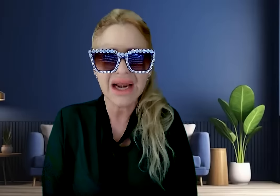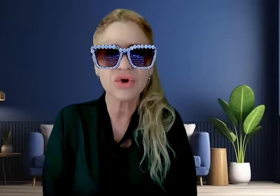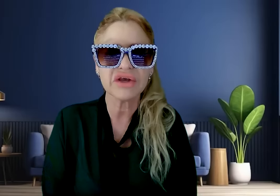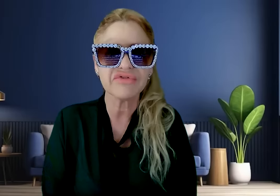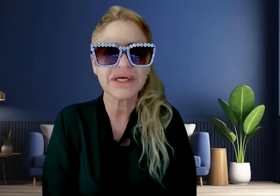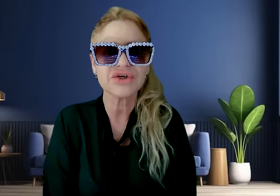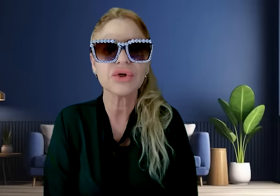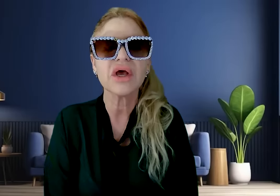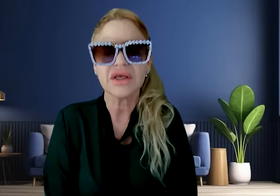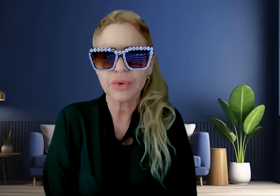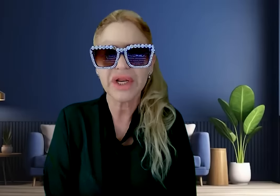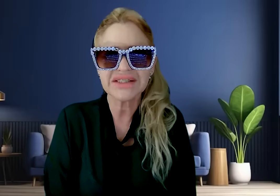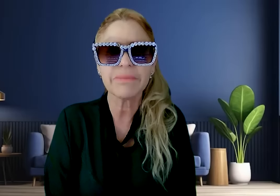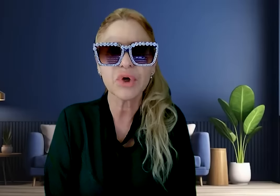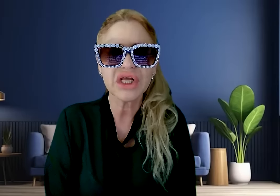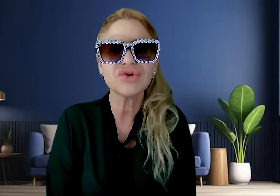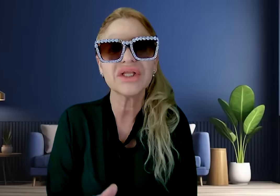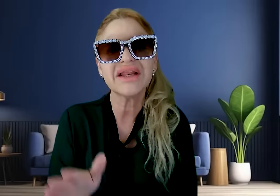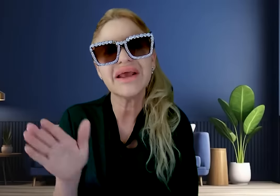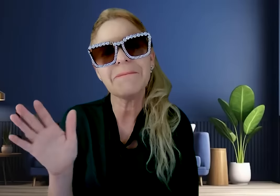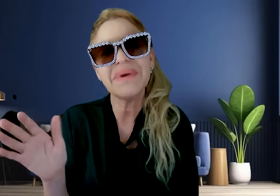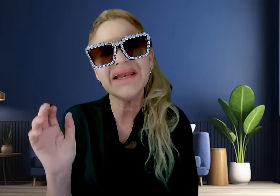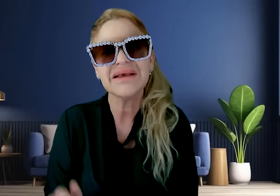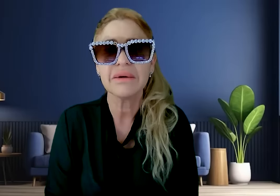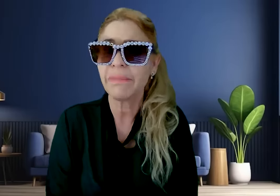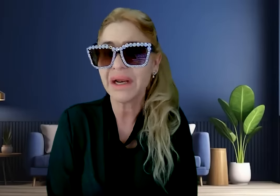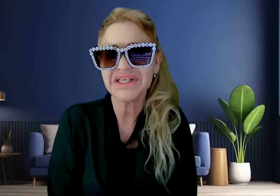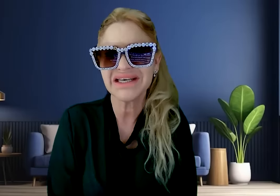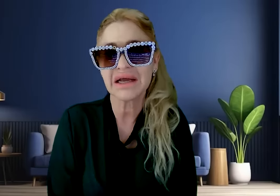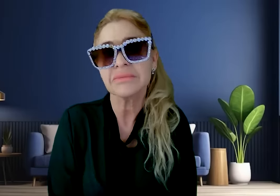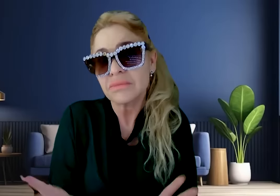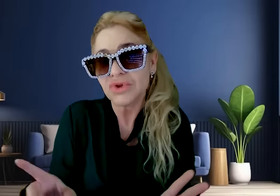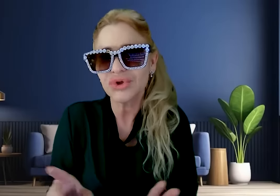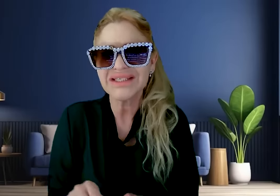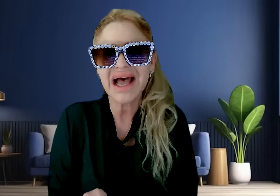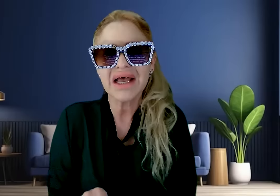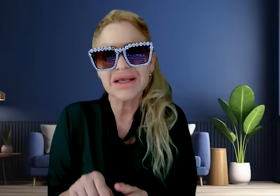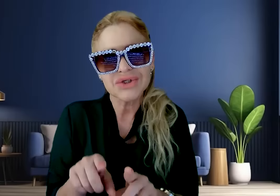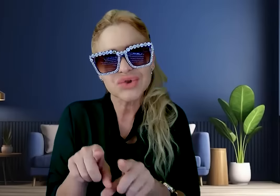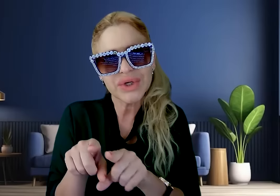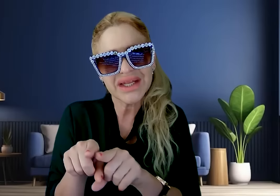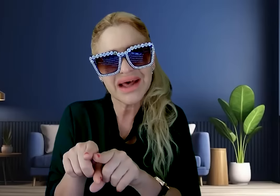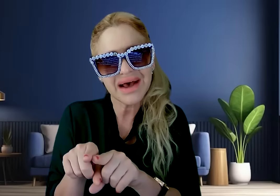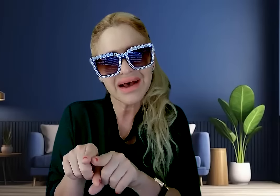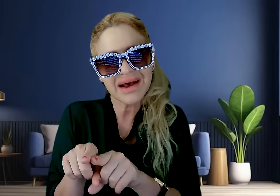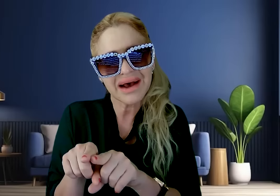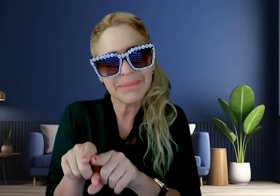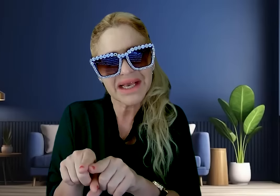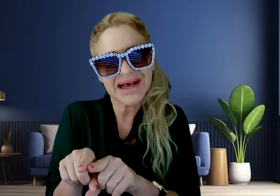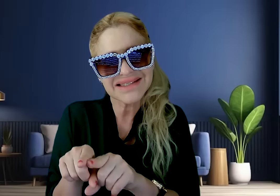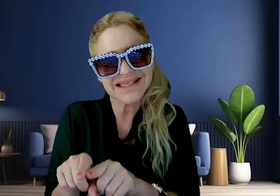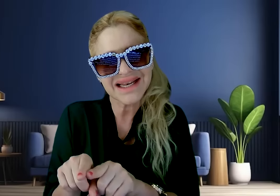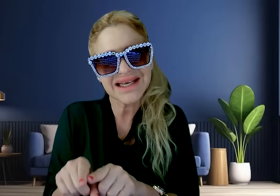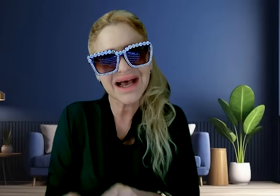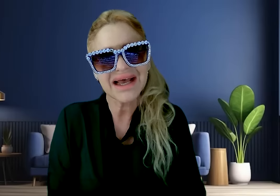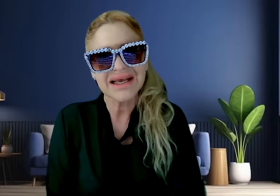comparta algo de información sobre este proyecto que tiene Billy para Michigan, donde está su querida